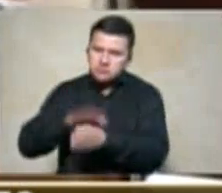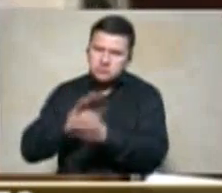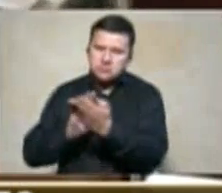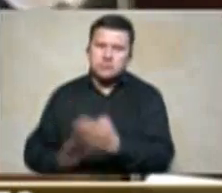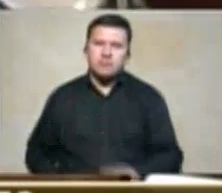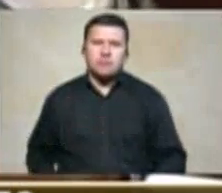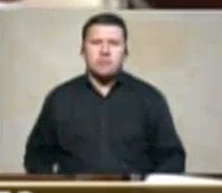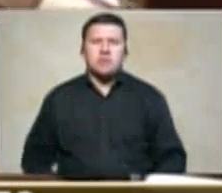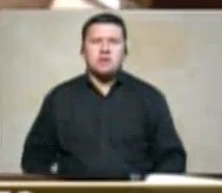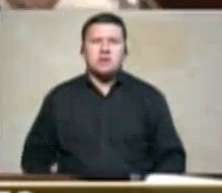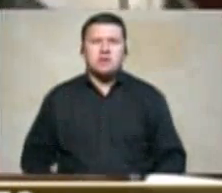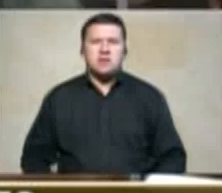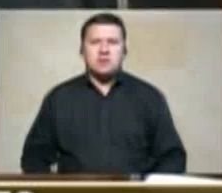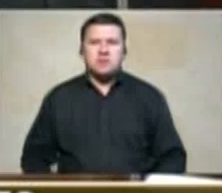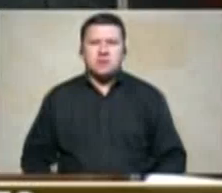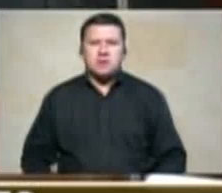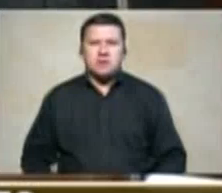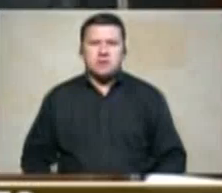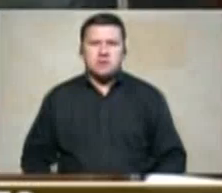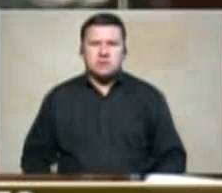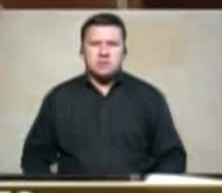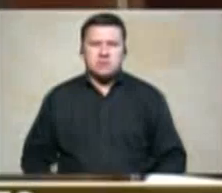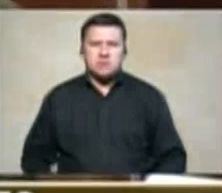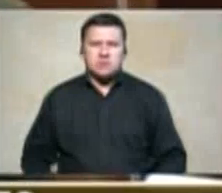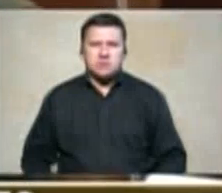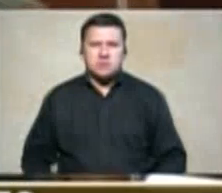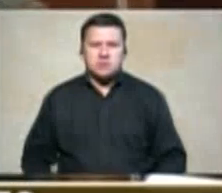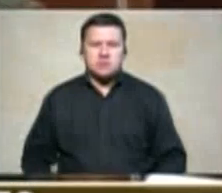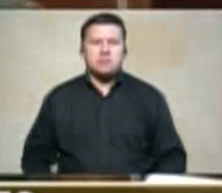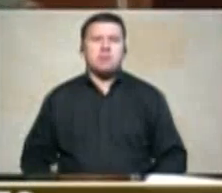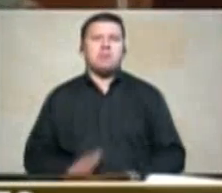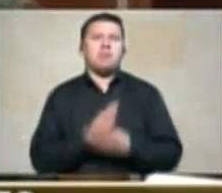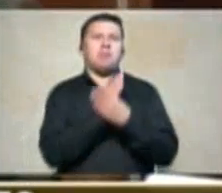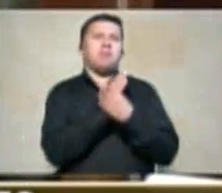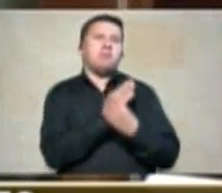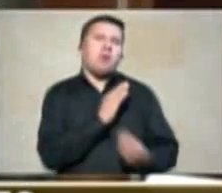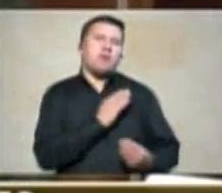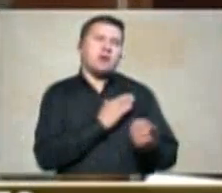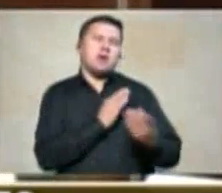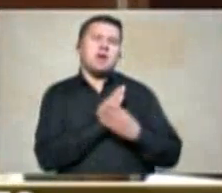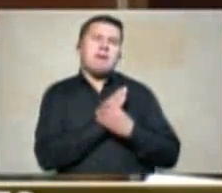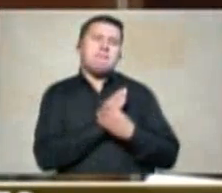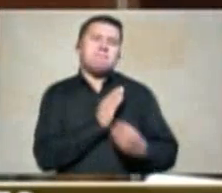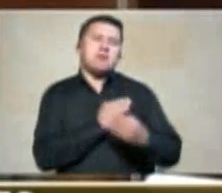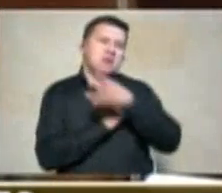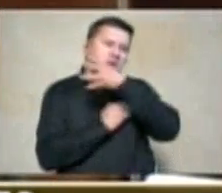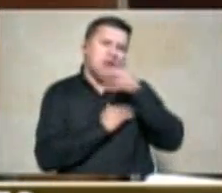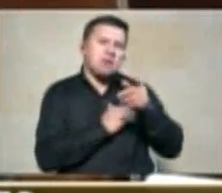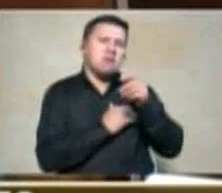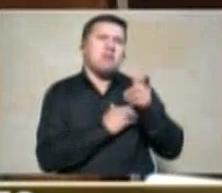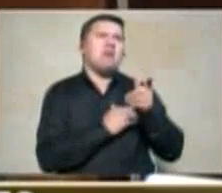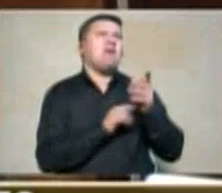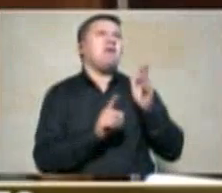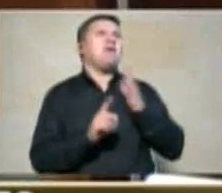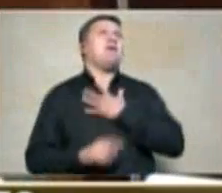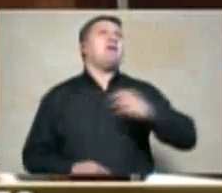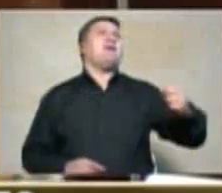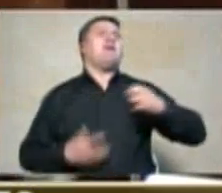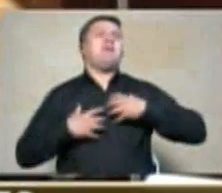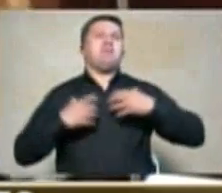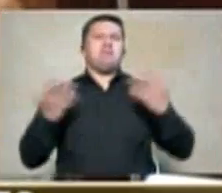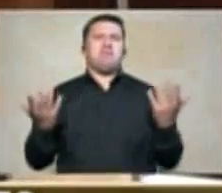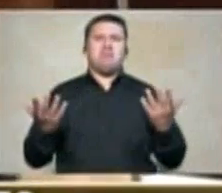Mientras que al pobre campesino y sobre todo un despojado que ya no tiene nada donde vivir, no